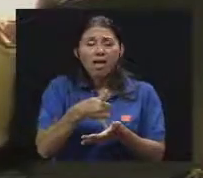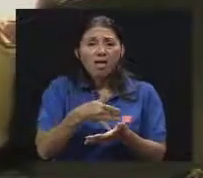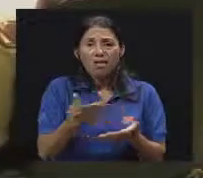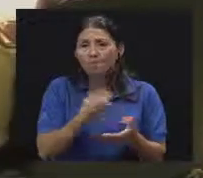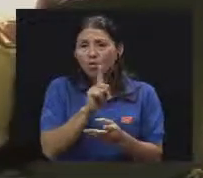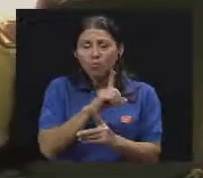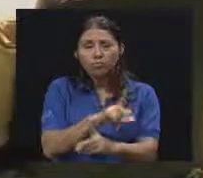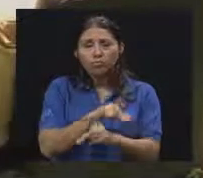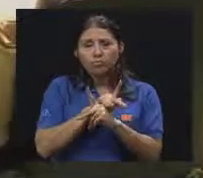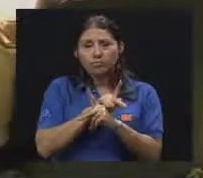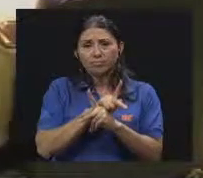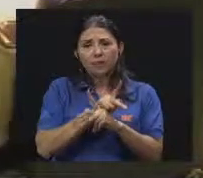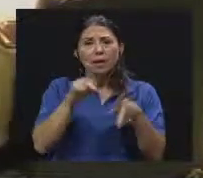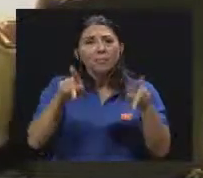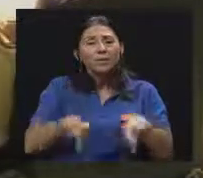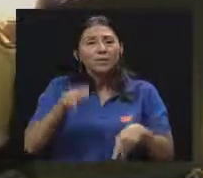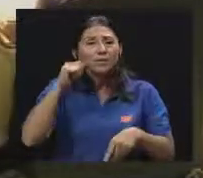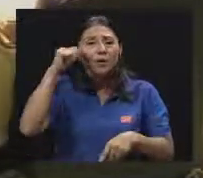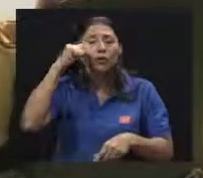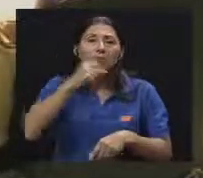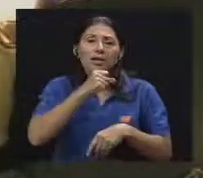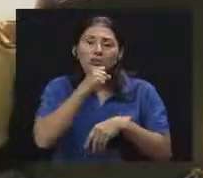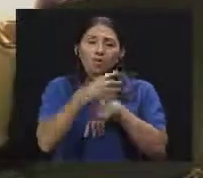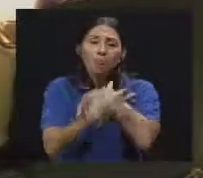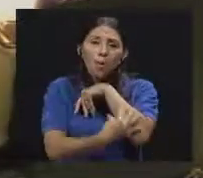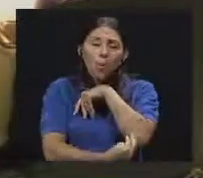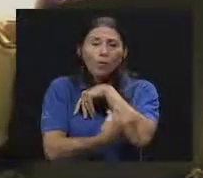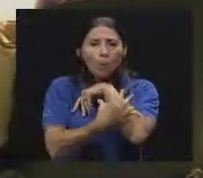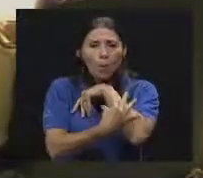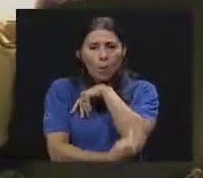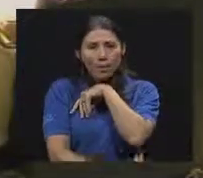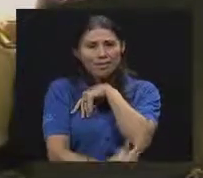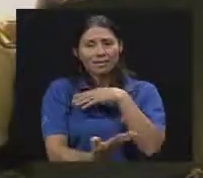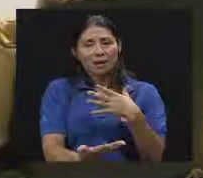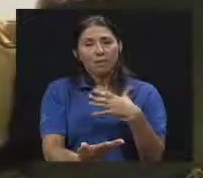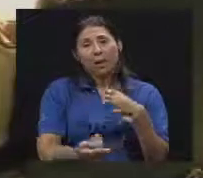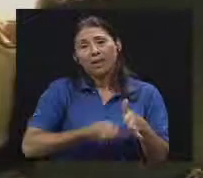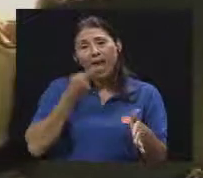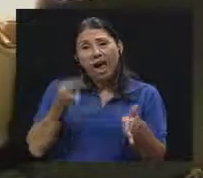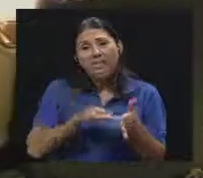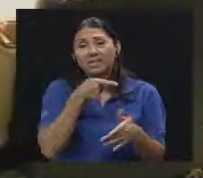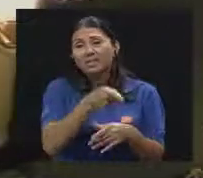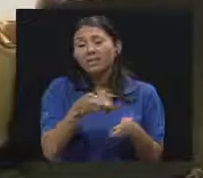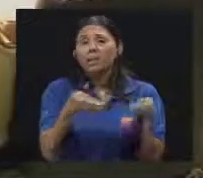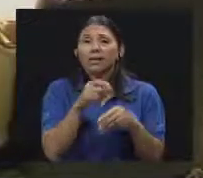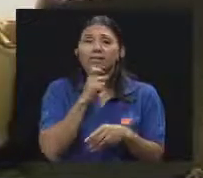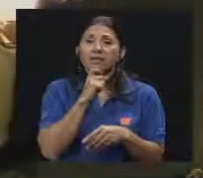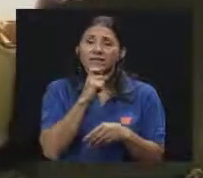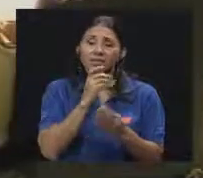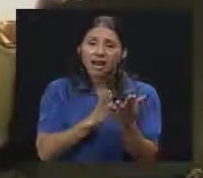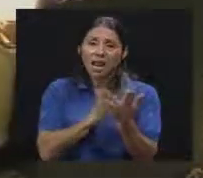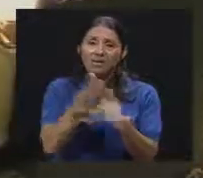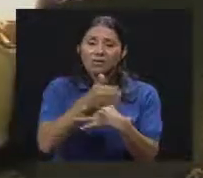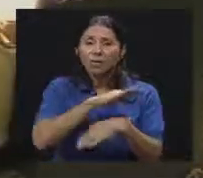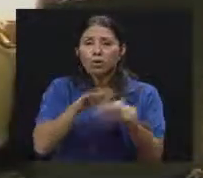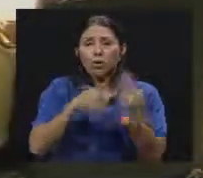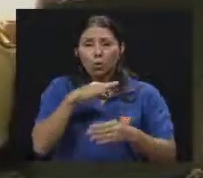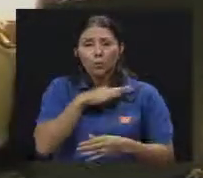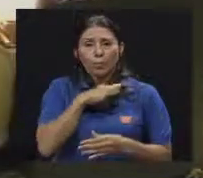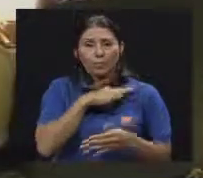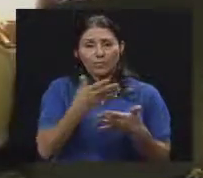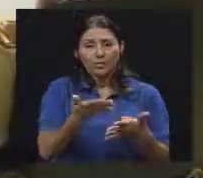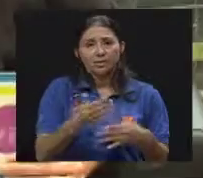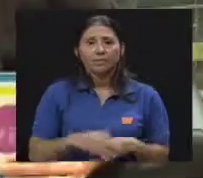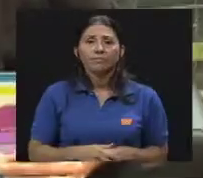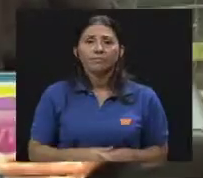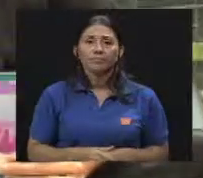Como hablábamos, personas adultas mayores con pobreza, en situaciones de pobreza y pobreza extrema, que a veces se les dificulta más el acceso a todo este tipo